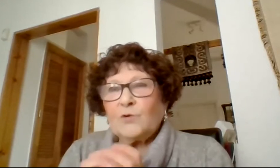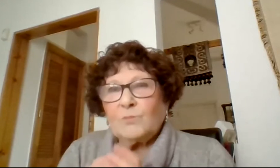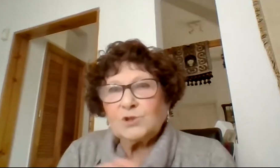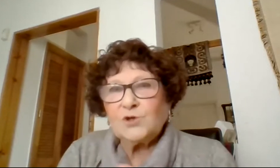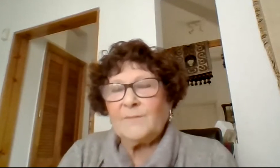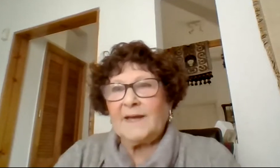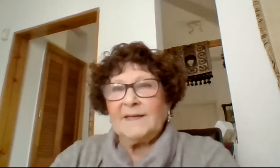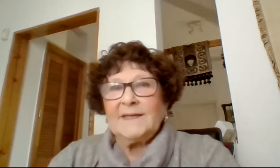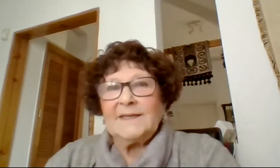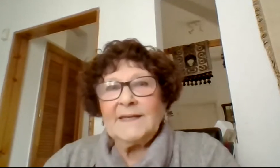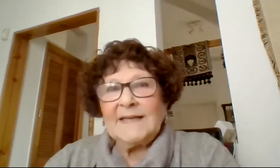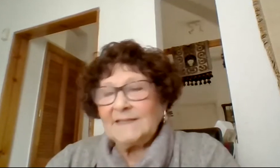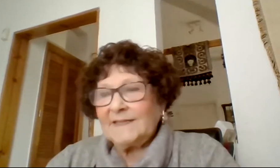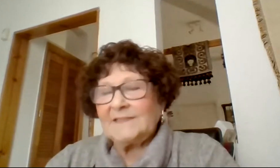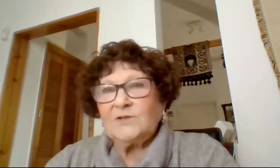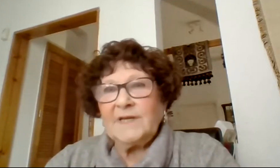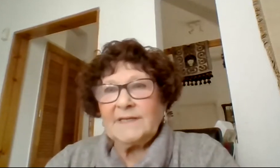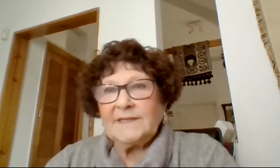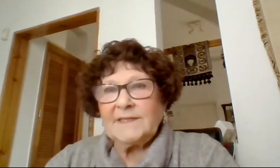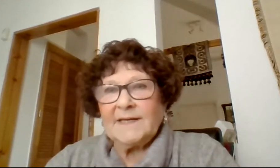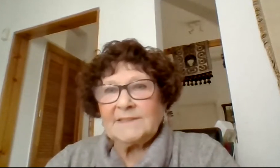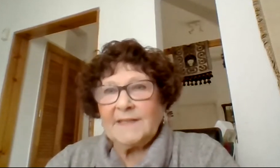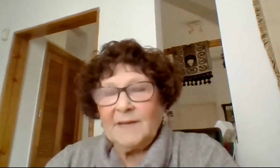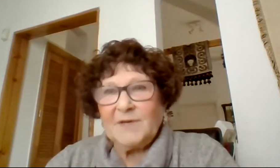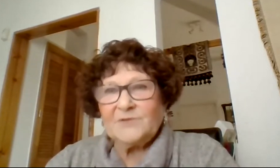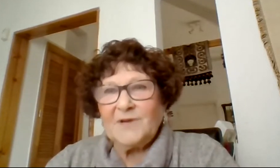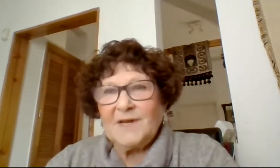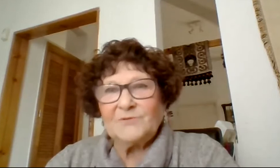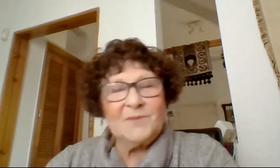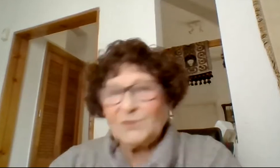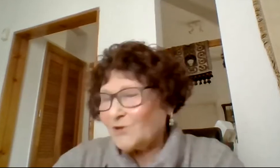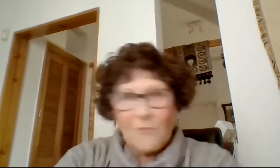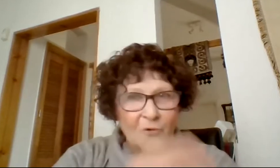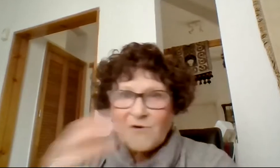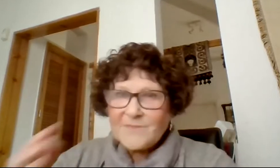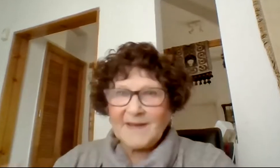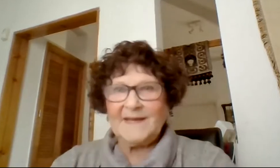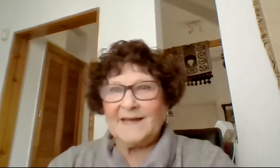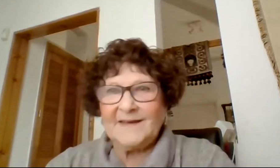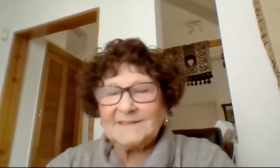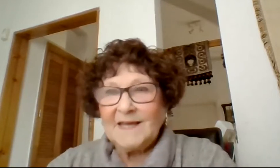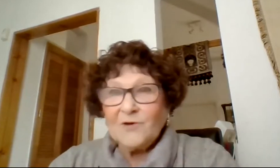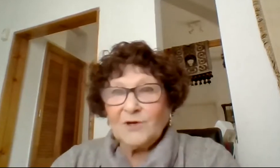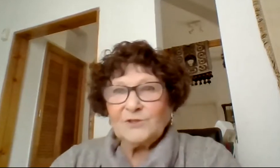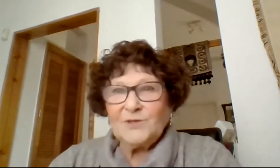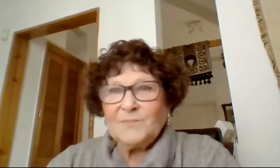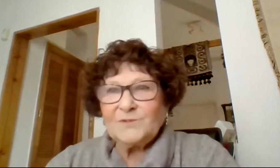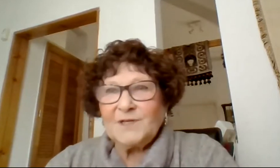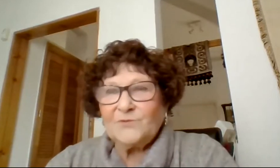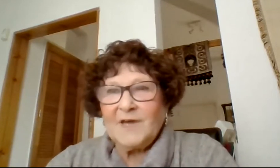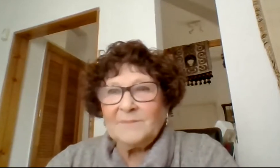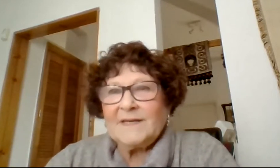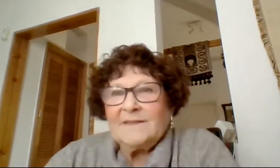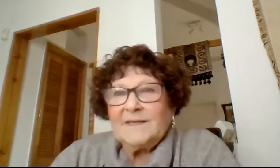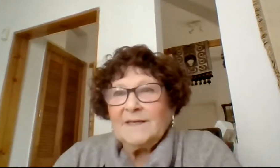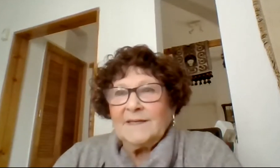en un cromosoma. Las alteraciones genéticas en el espectro del autismo son muy variadas. Cuando yo me puse a